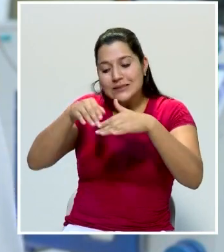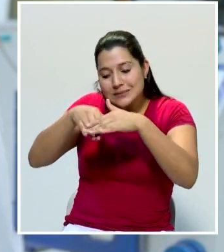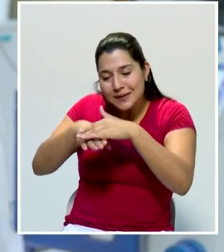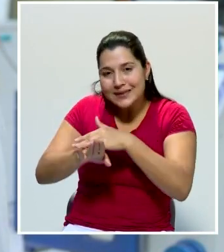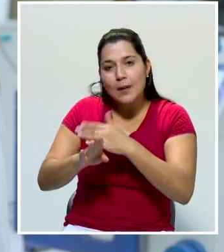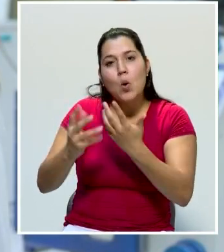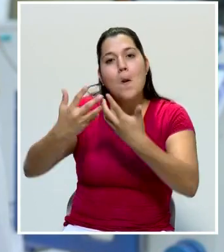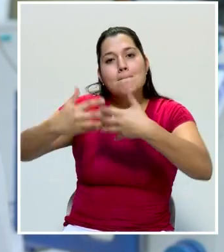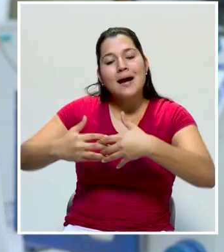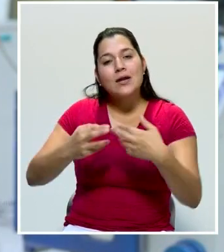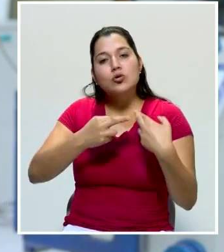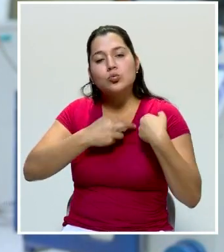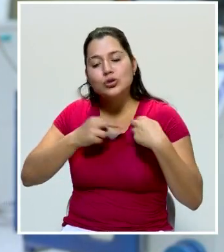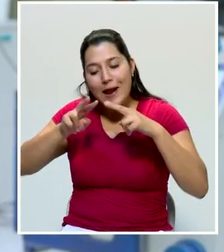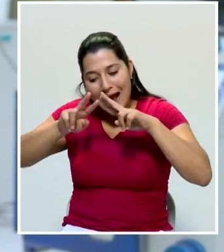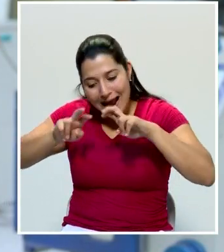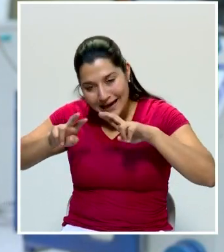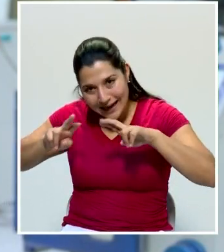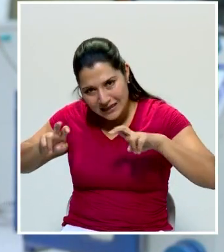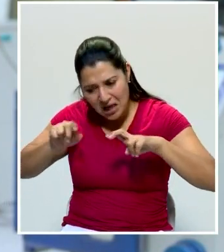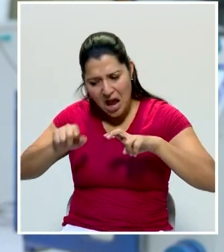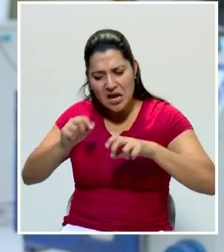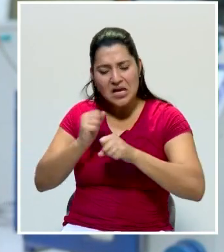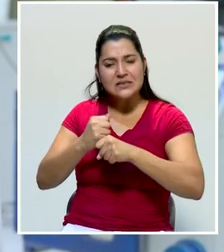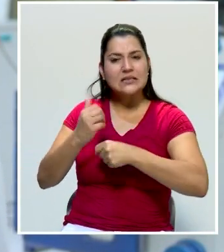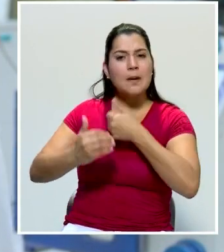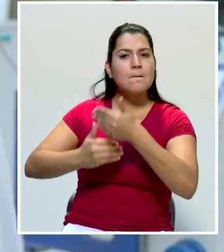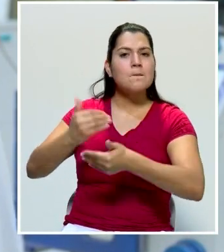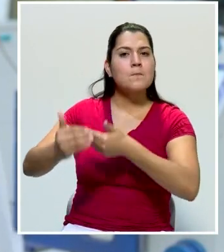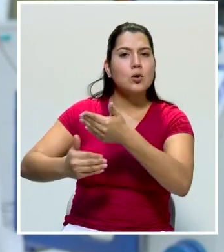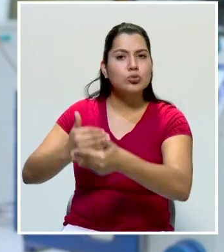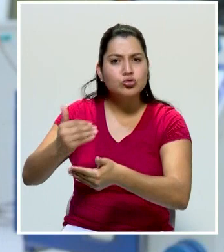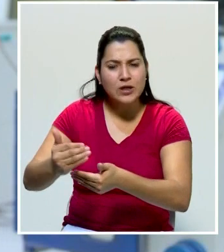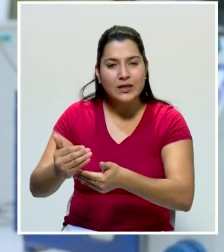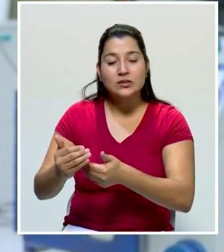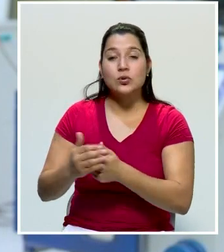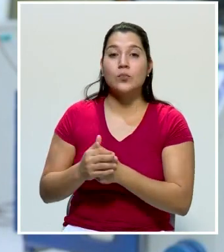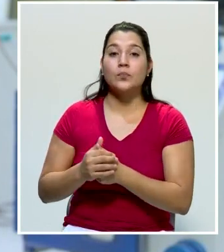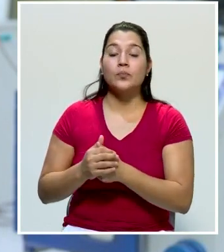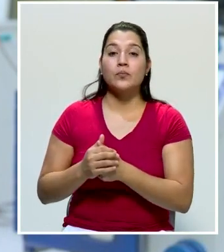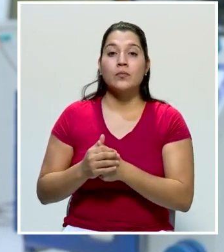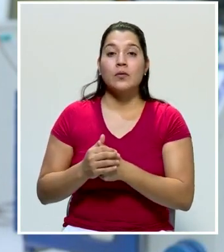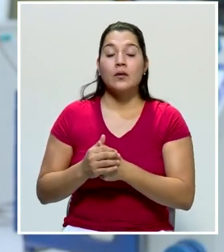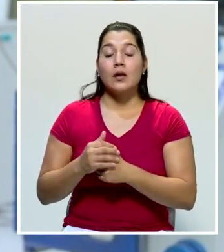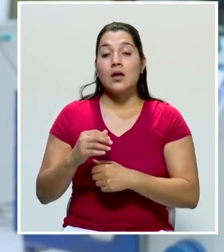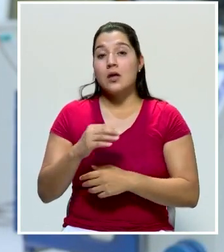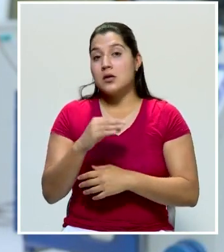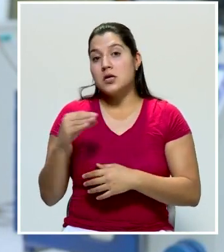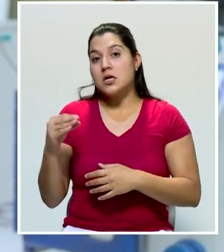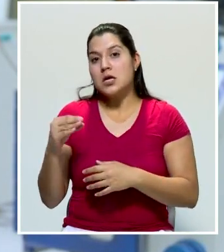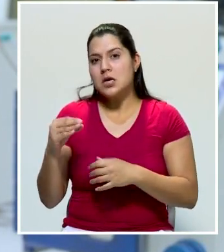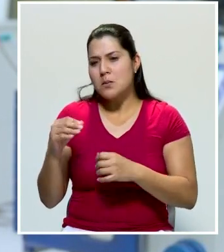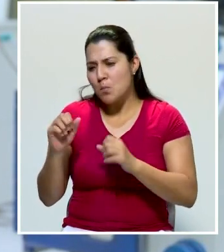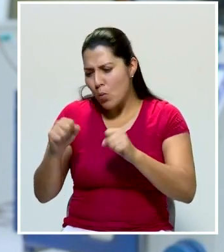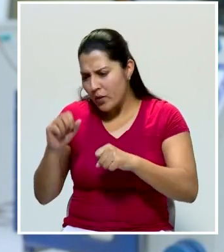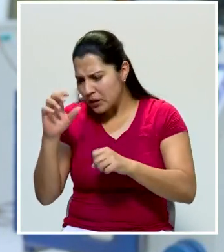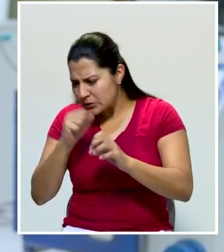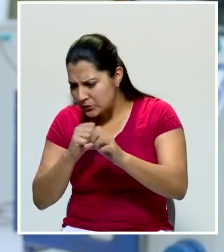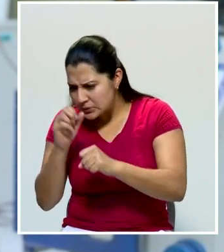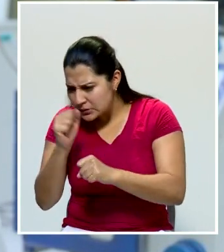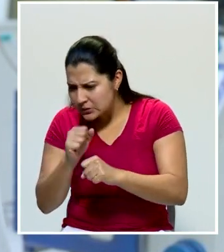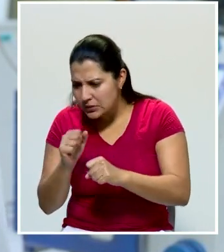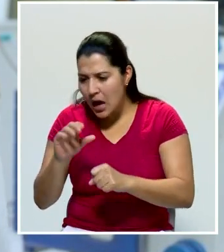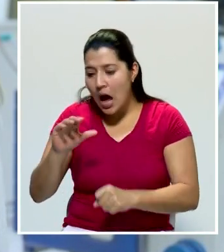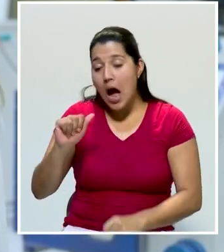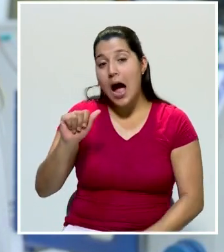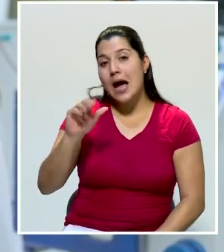el cual se encarga de hacer todo el proceso, pipetear reactivos, generar una detección de los ácidos